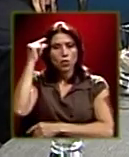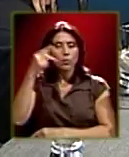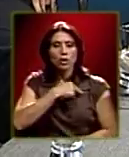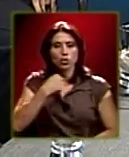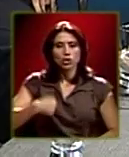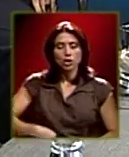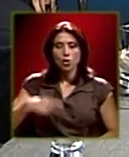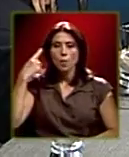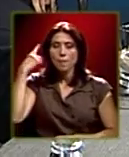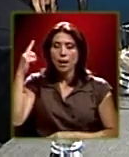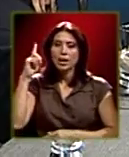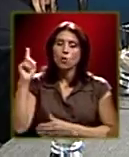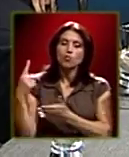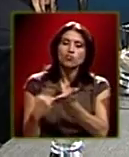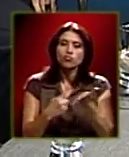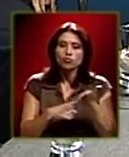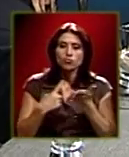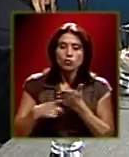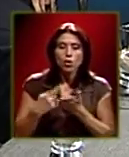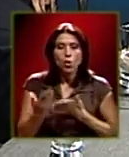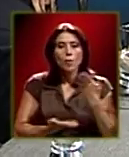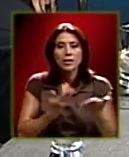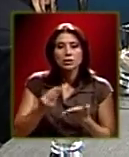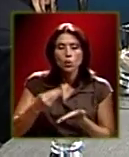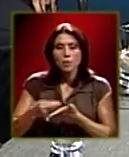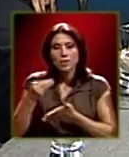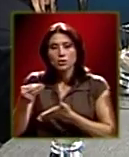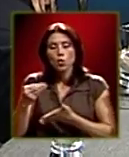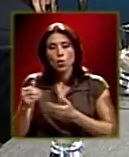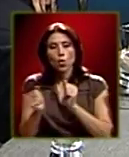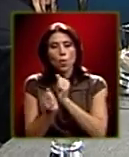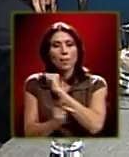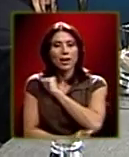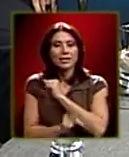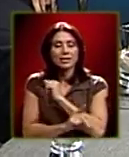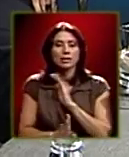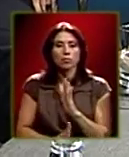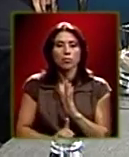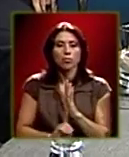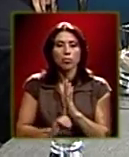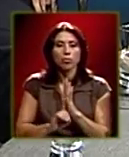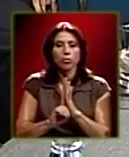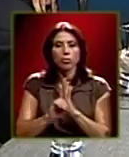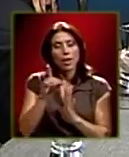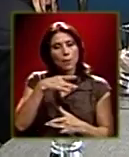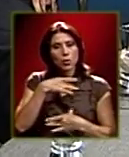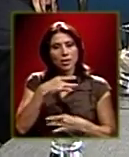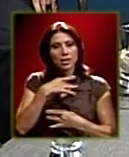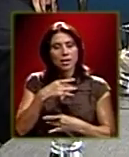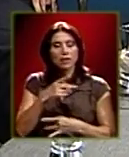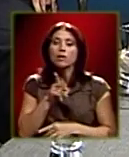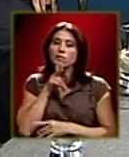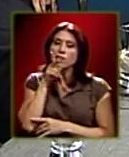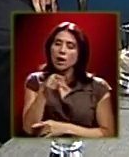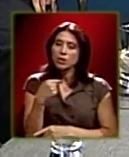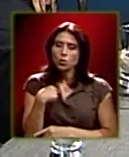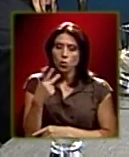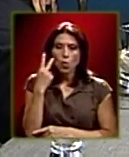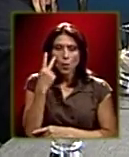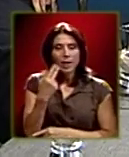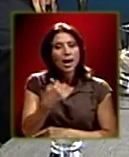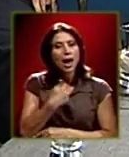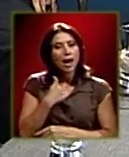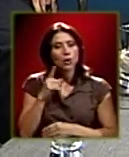a un foro de cooperación e inversión con países en desarrollo, muy interesante, y realmente uno ve que hay una